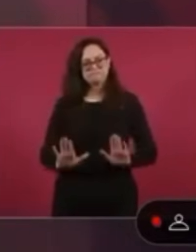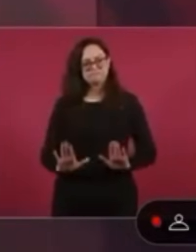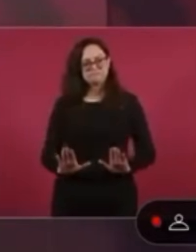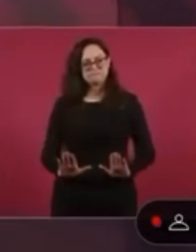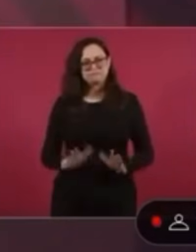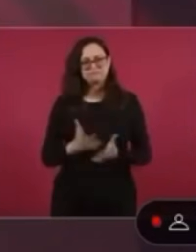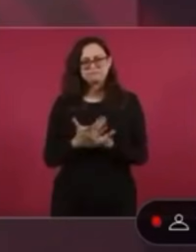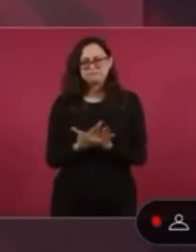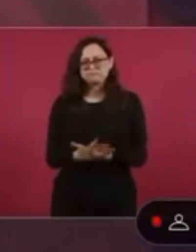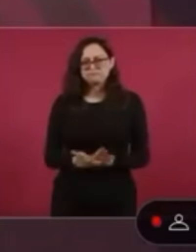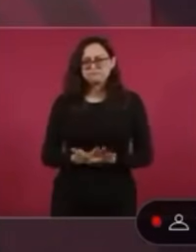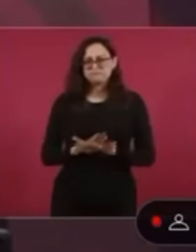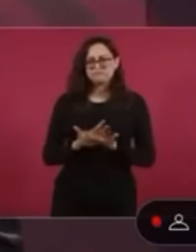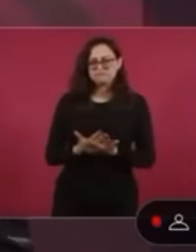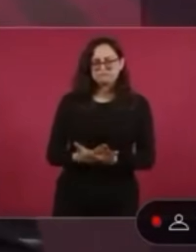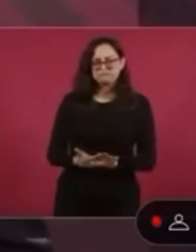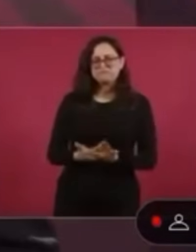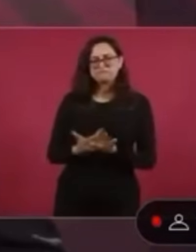para no